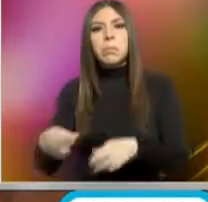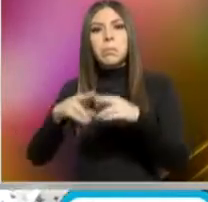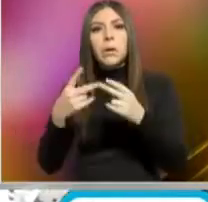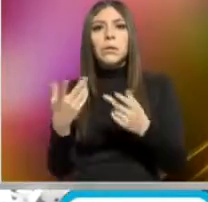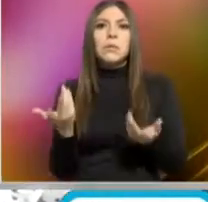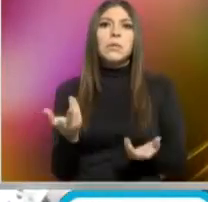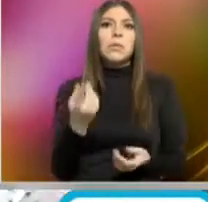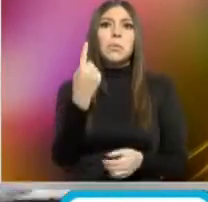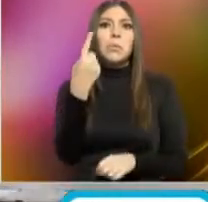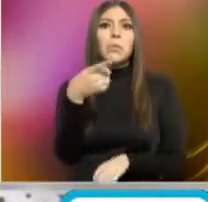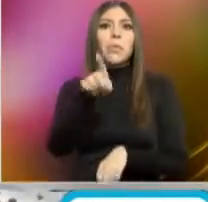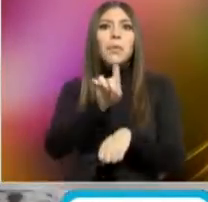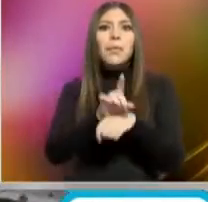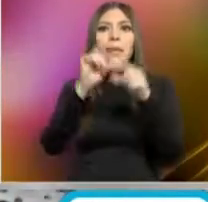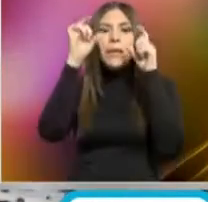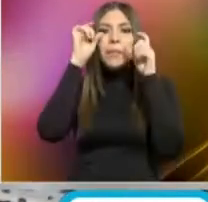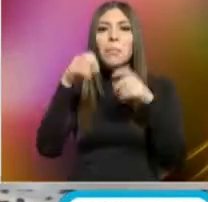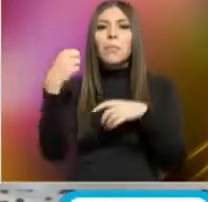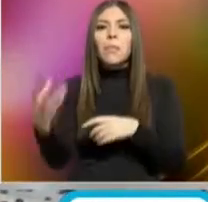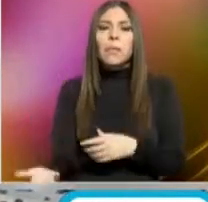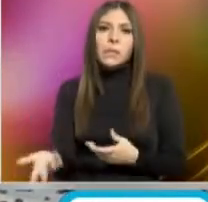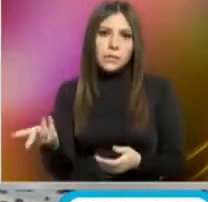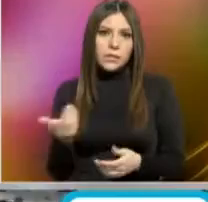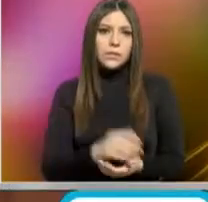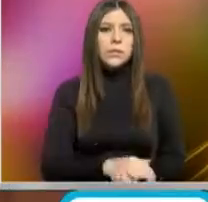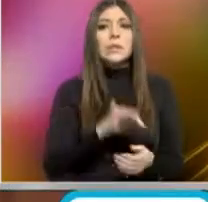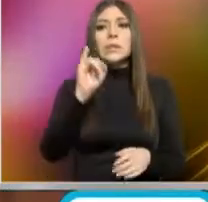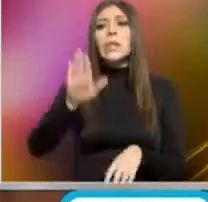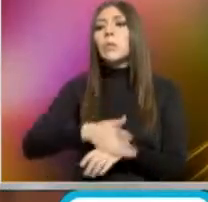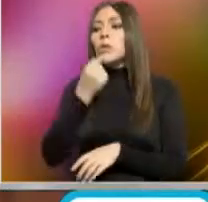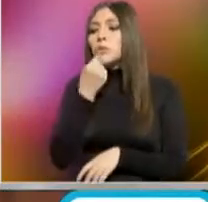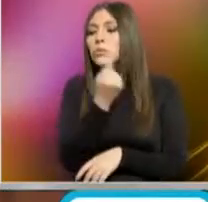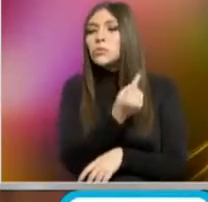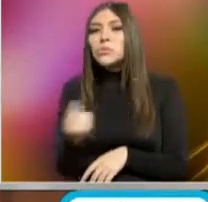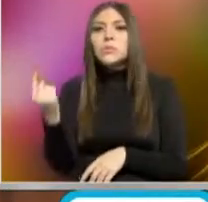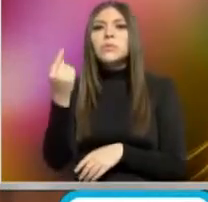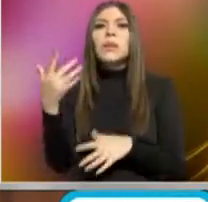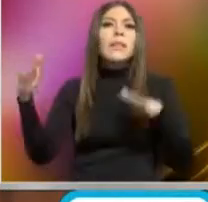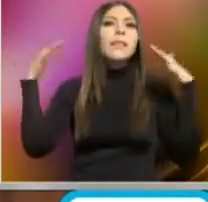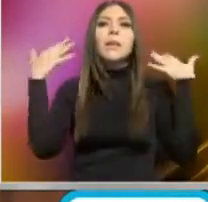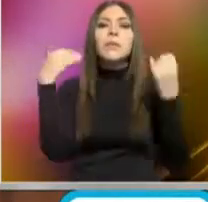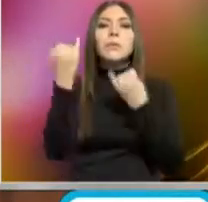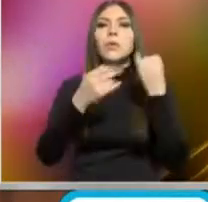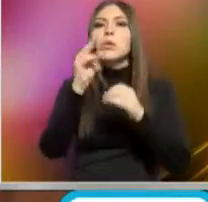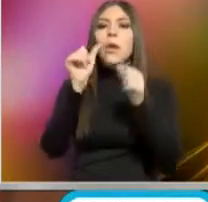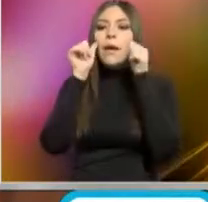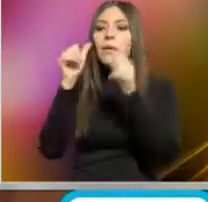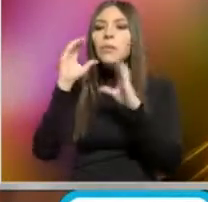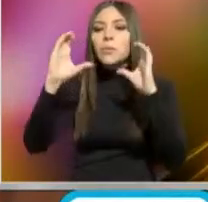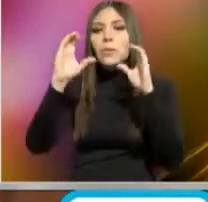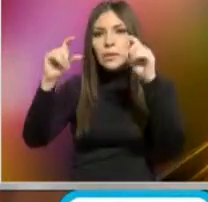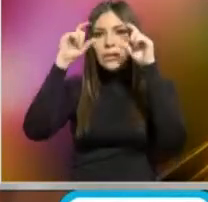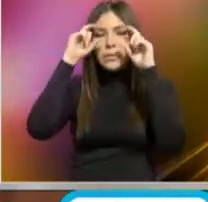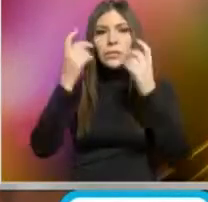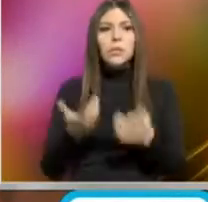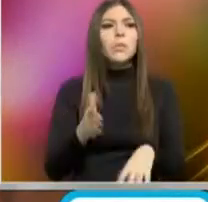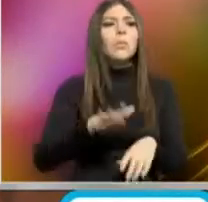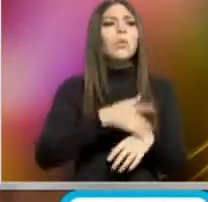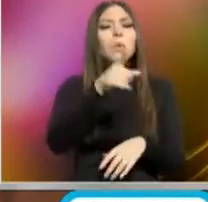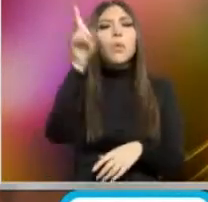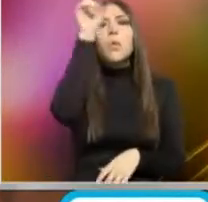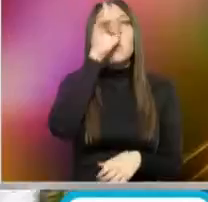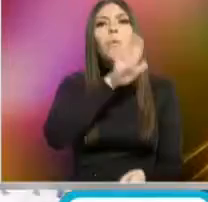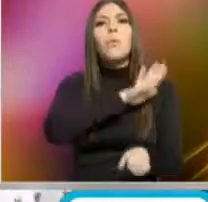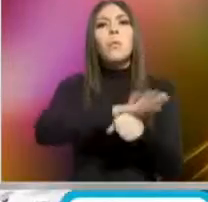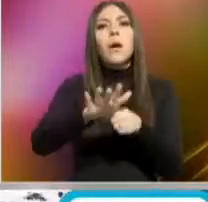un día. Claro, Sí, el niño los no, lentes, no ¿no? está tan frecuente. pendiente de cuidar sus lentes. Claro. tampoco, son niños. ¿Cuáles serían entonces los armazones recomendables